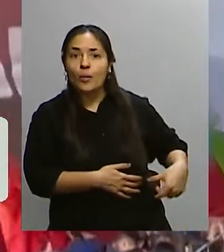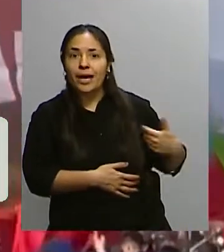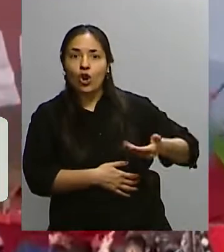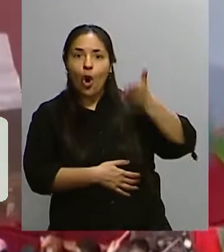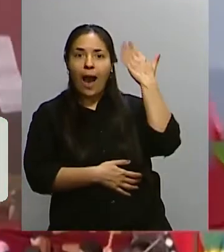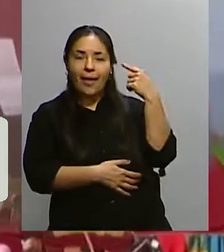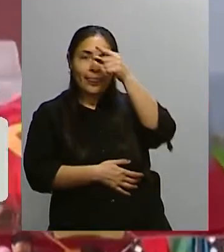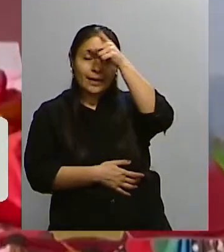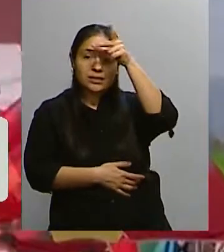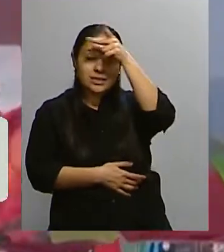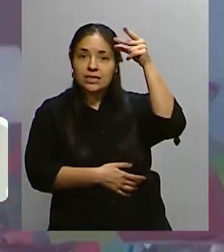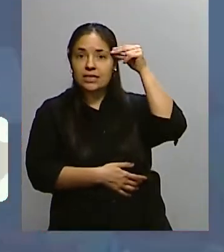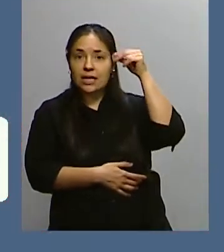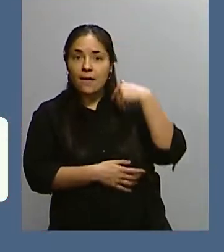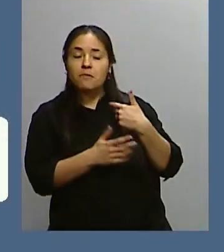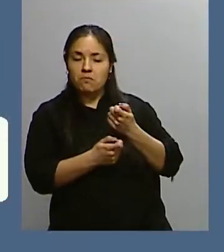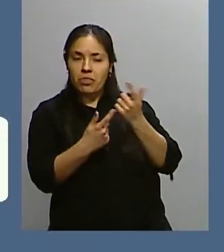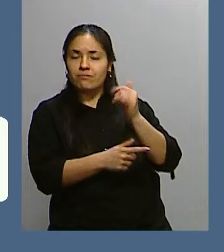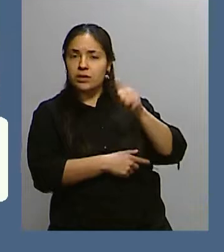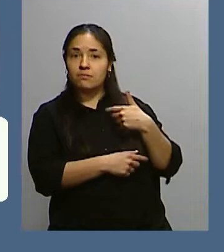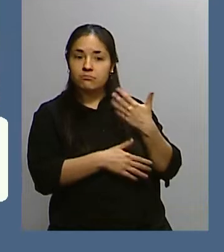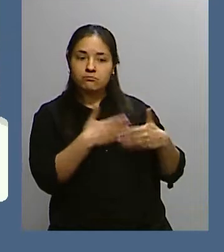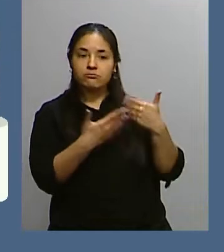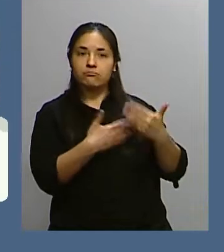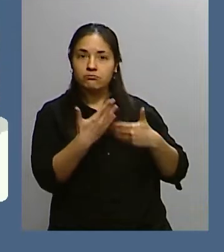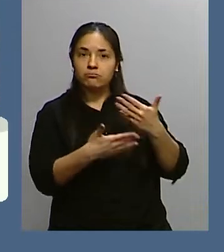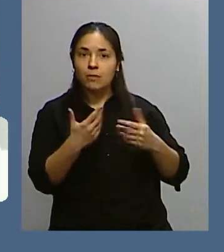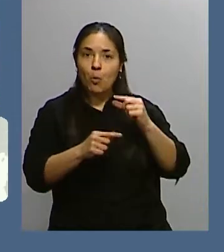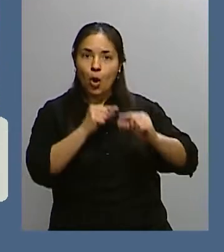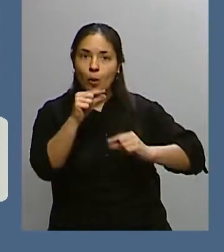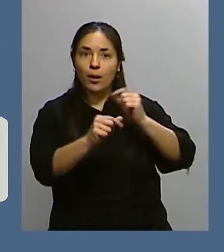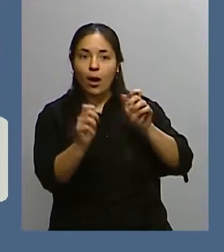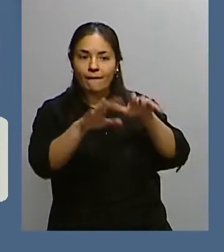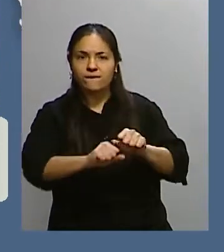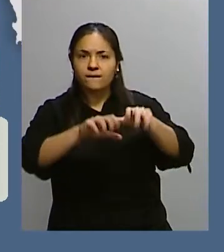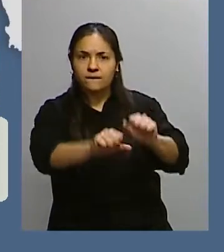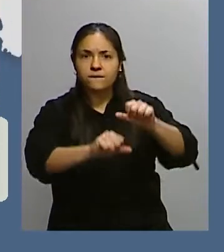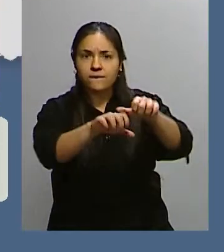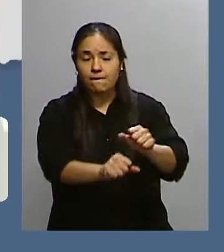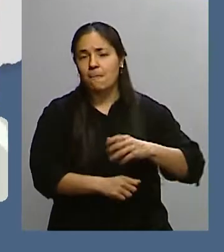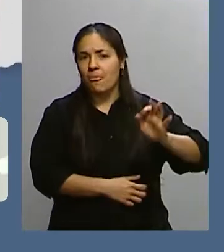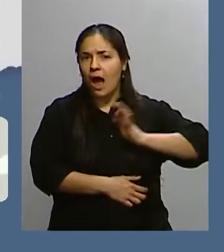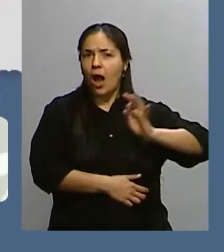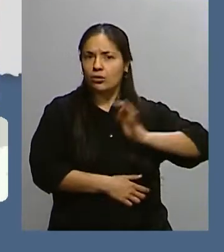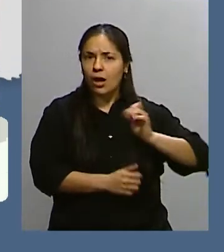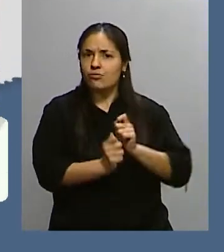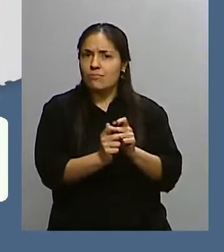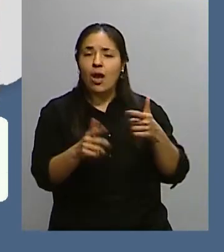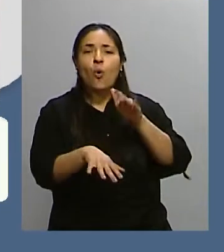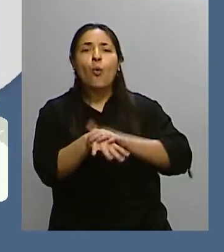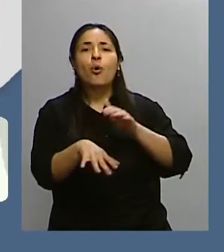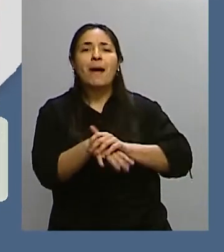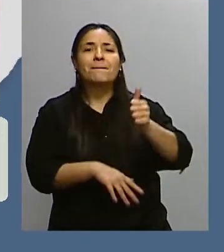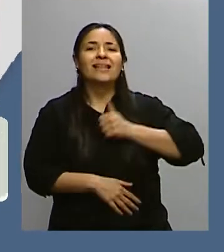ido declinando muy fuertemente y eso se ha incrementado en los últimos años, producto de la dictadura militar